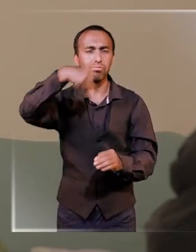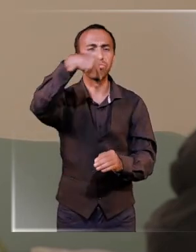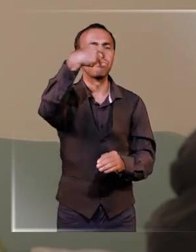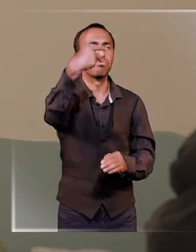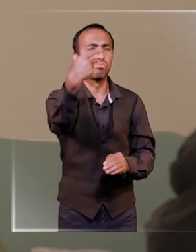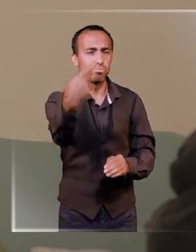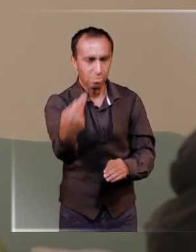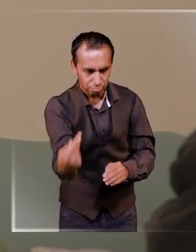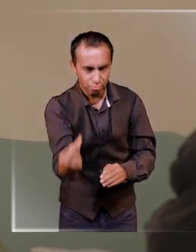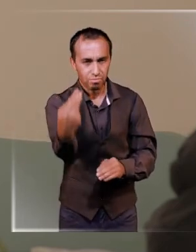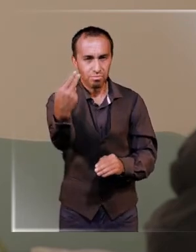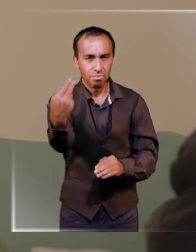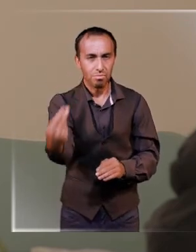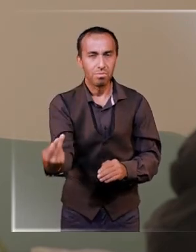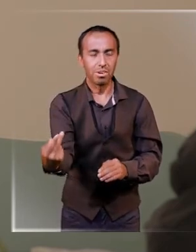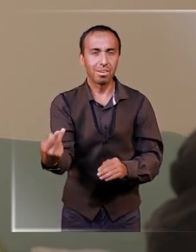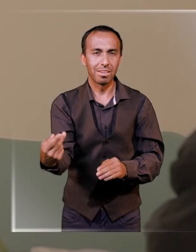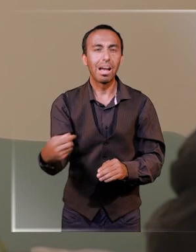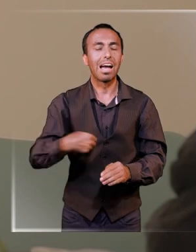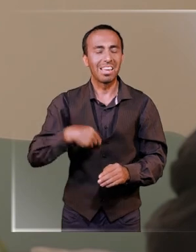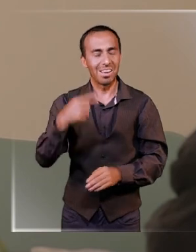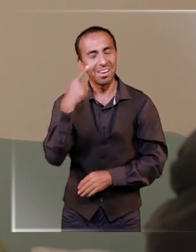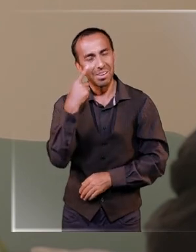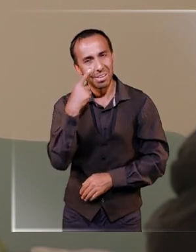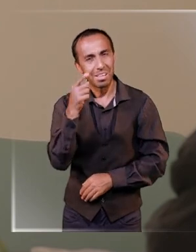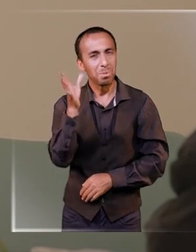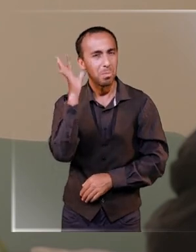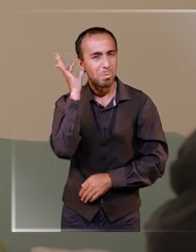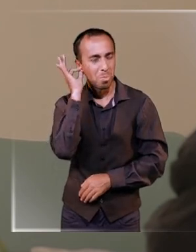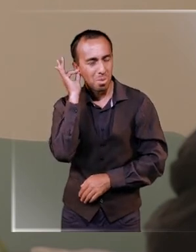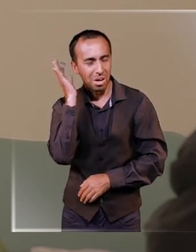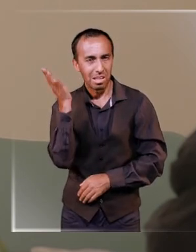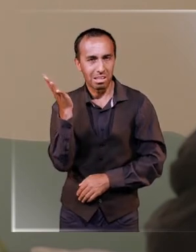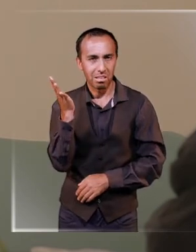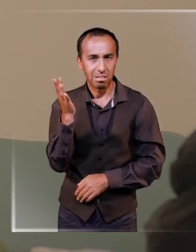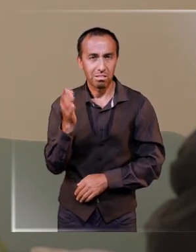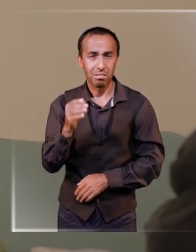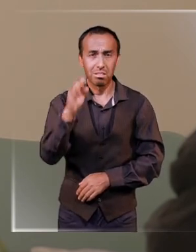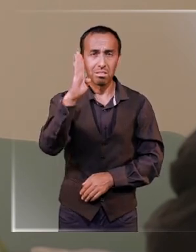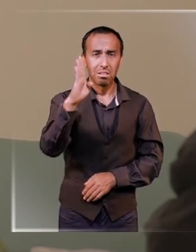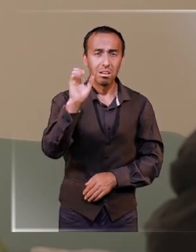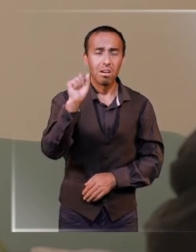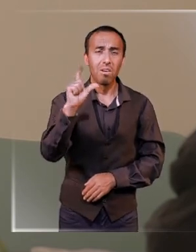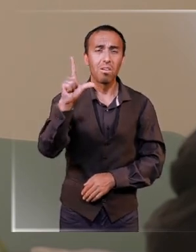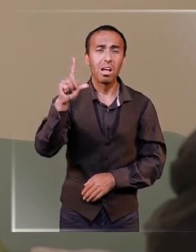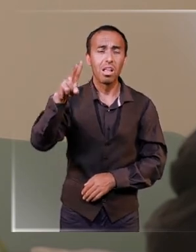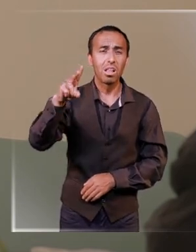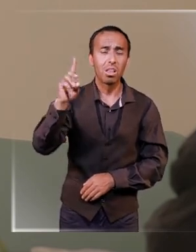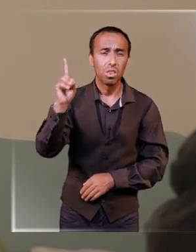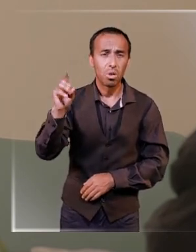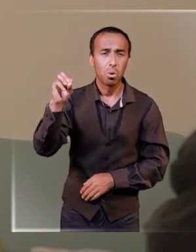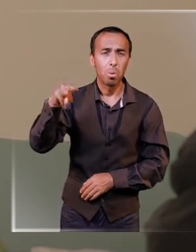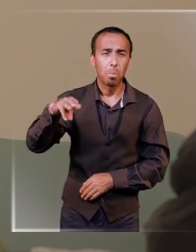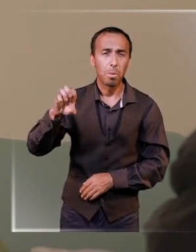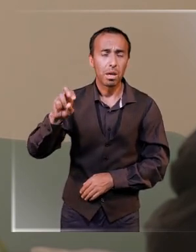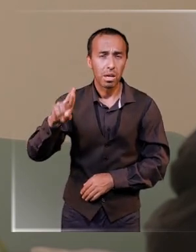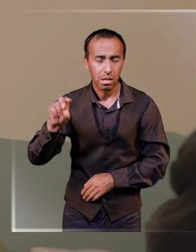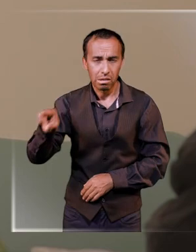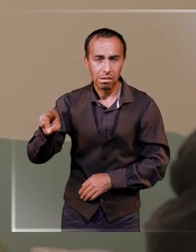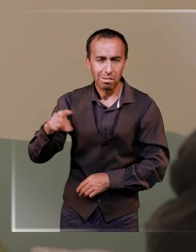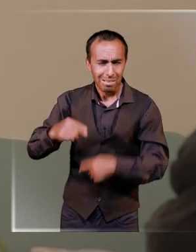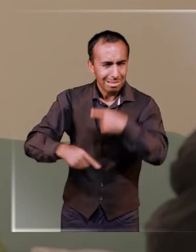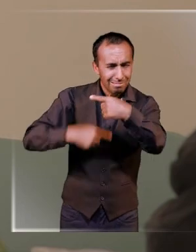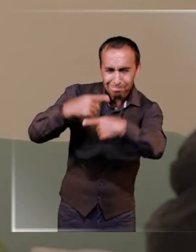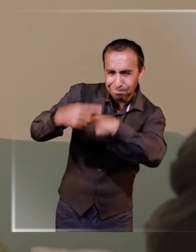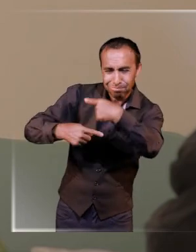lanzamiento fallaba y la abuela caía en partes insólitas del Centro y Suramérica. Y ahí yo conocí a estas mujeres notables. Y Baldomero va construyendo todo